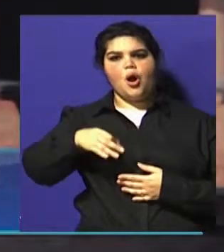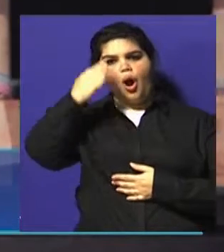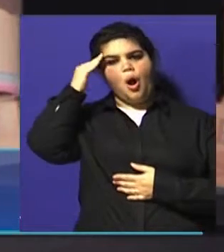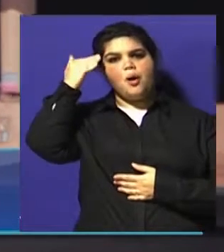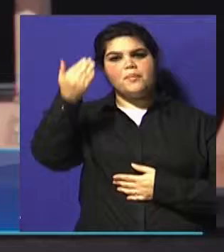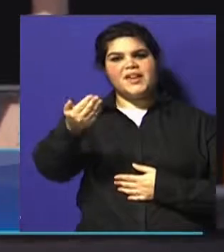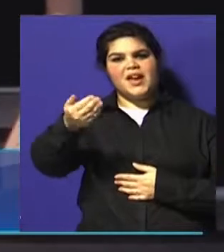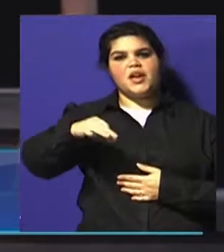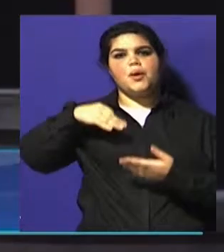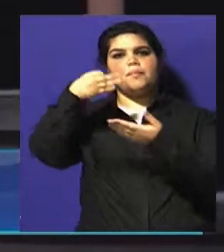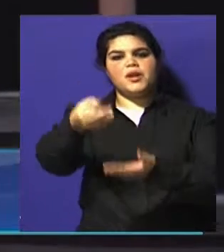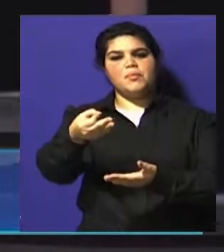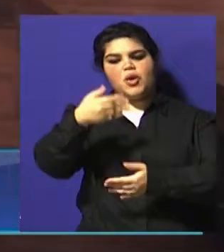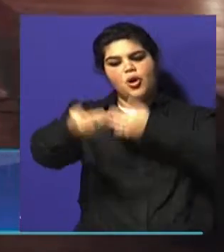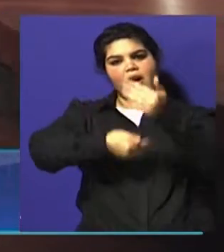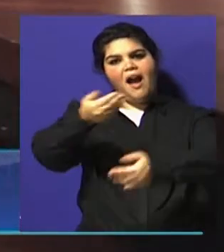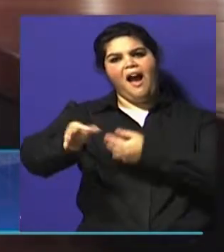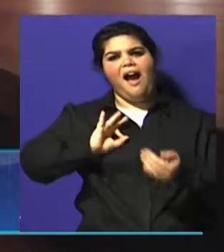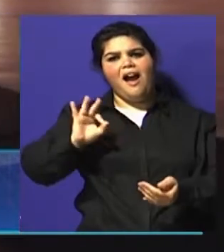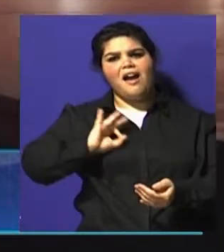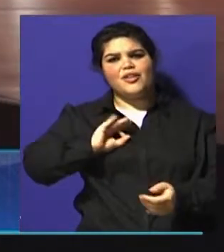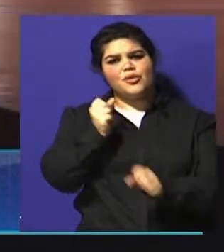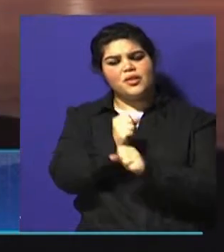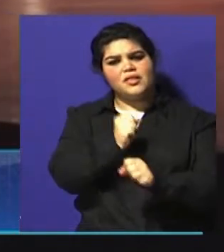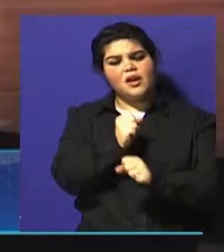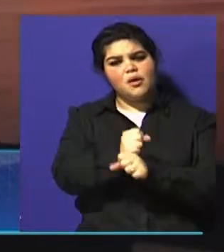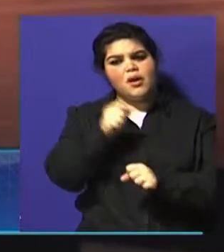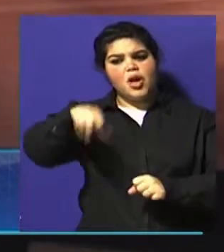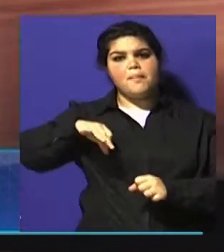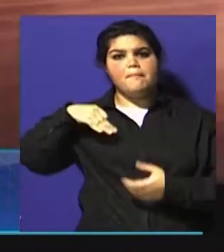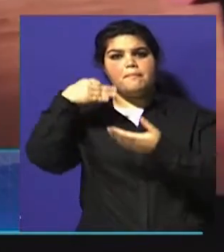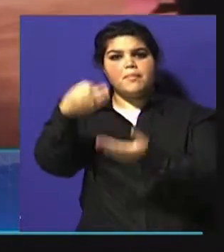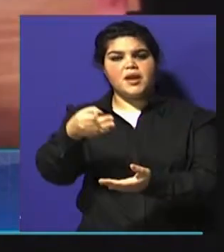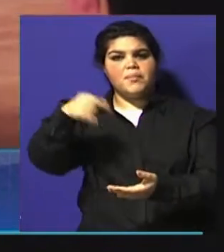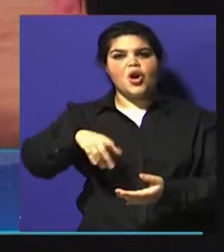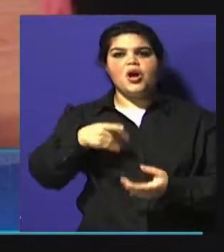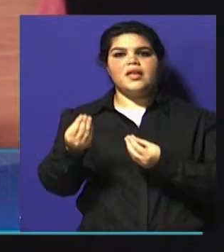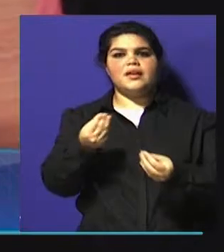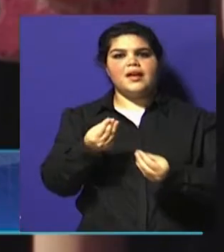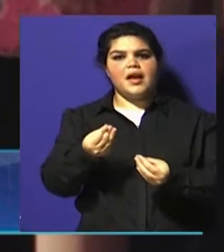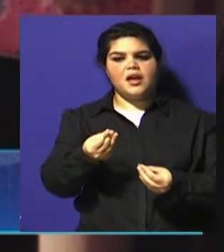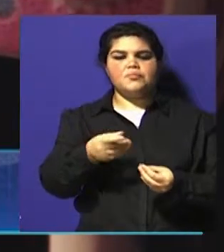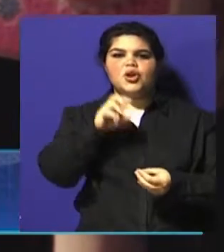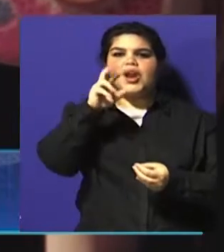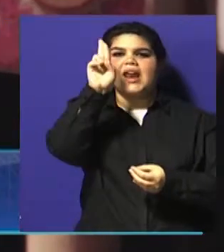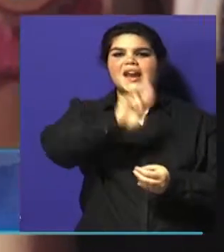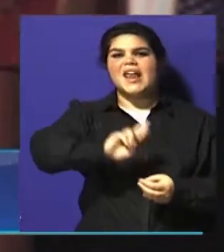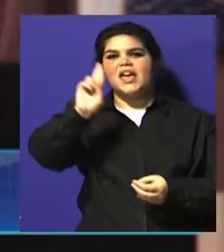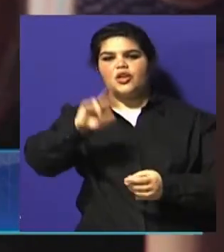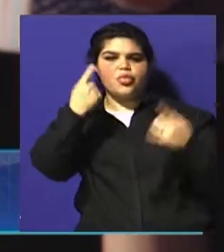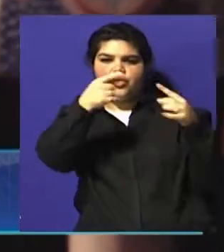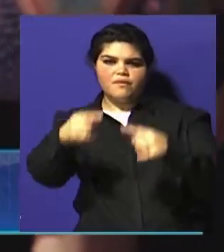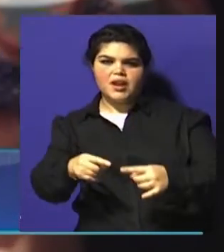premios Trayectoria que organizó el Instituto Nacional del Teatro. Fueron premios que se entregaron a las trayectorias por región de distintos